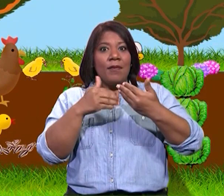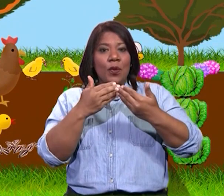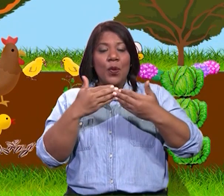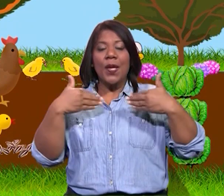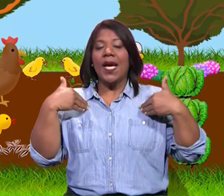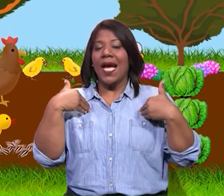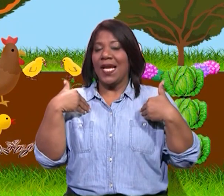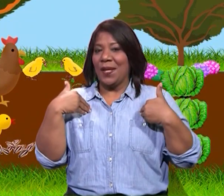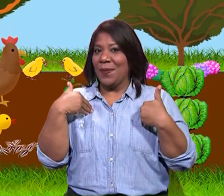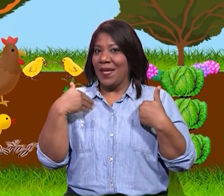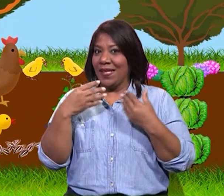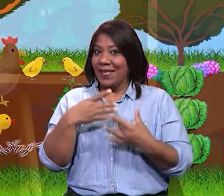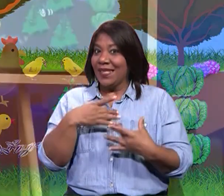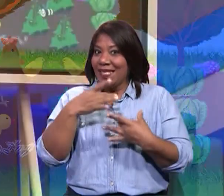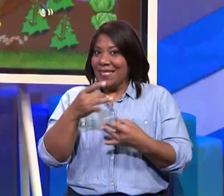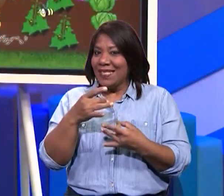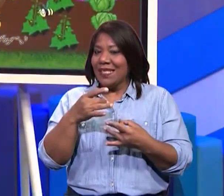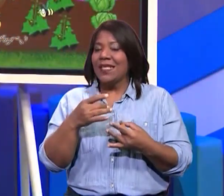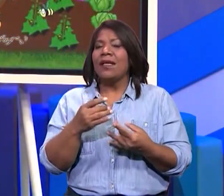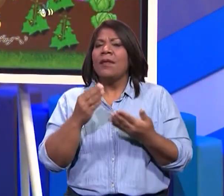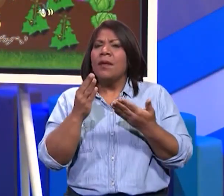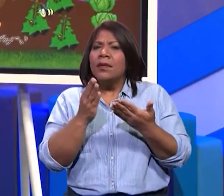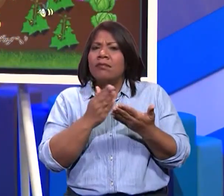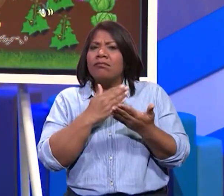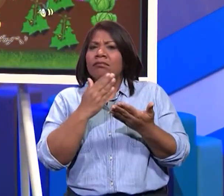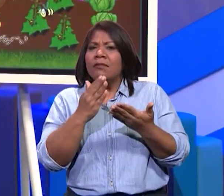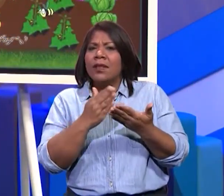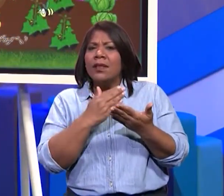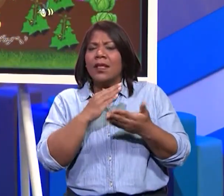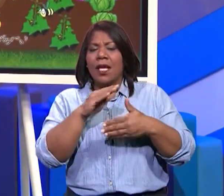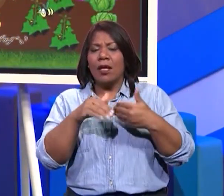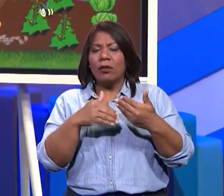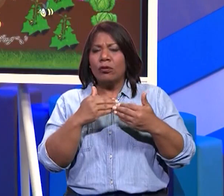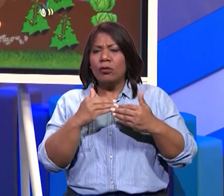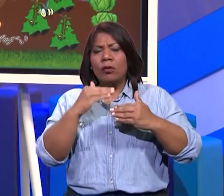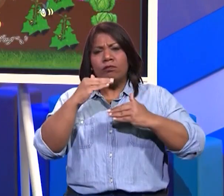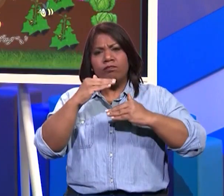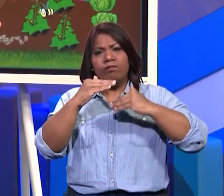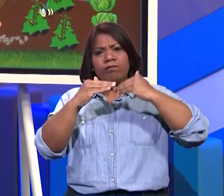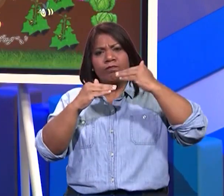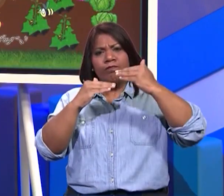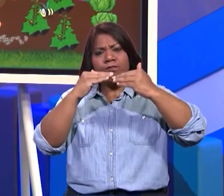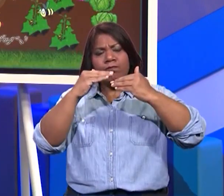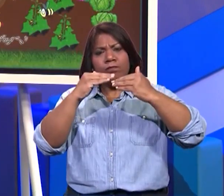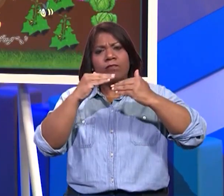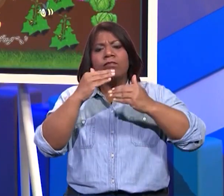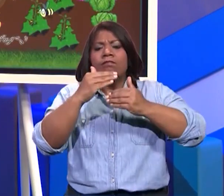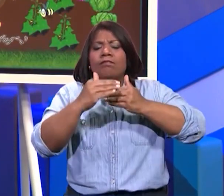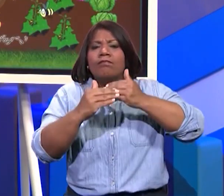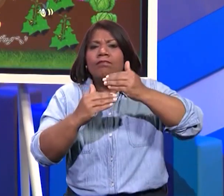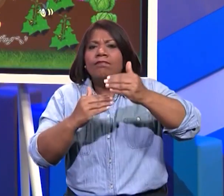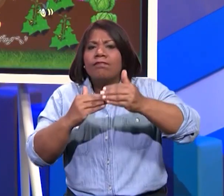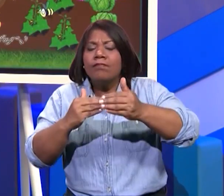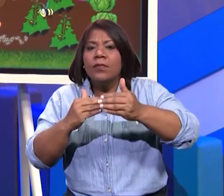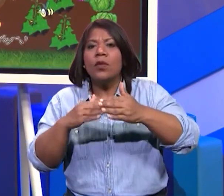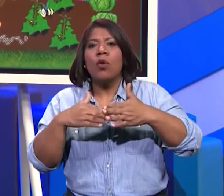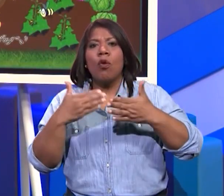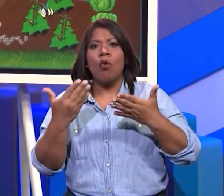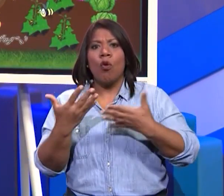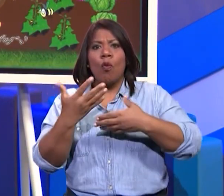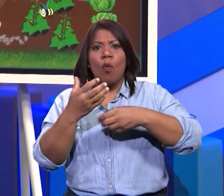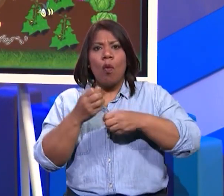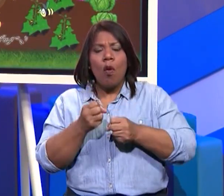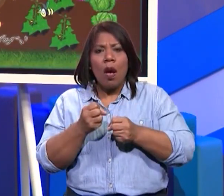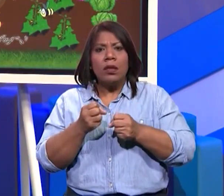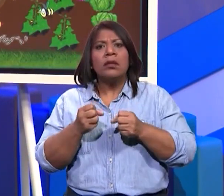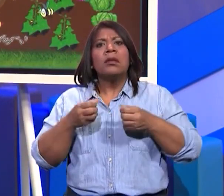¡Qué interesante! Vamos a estudiar cada una de esas etapas de algunos animales en específico y cómo se van desarrollando a lo largo